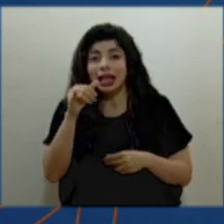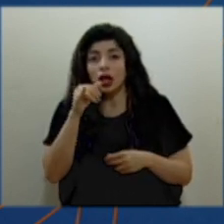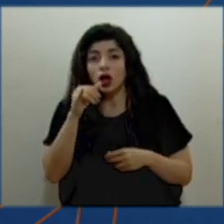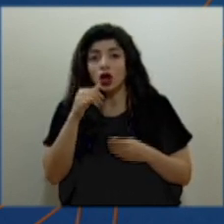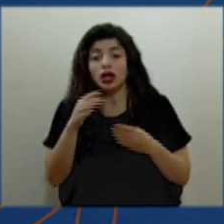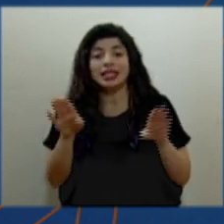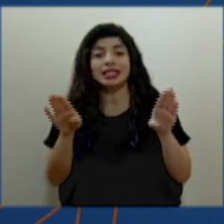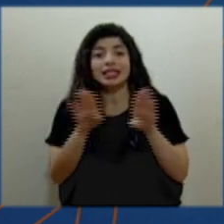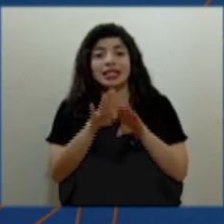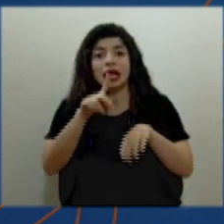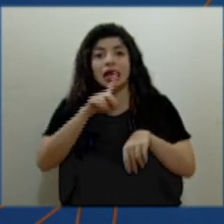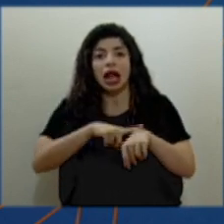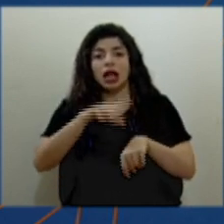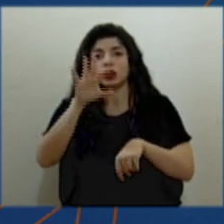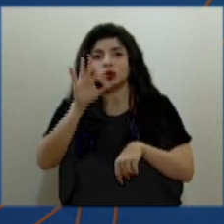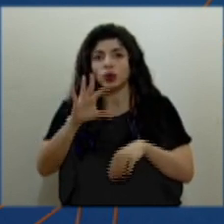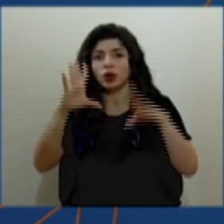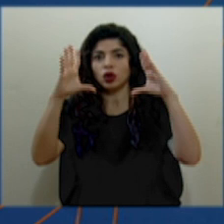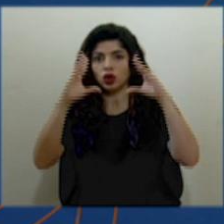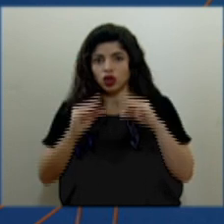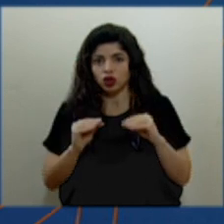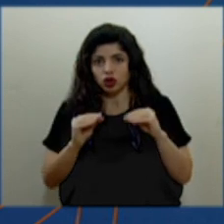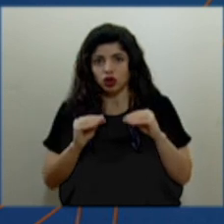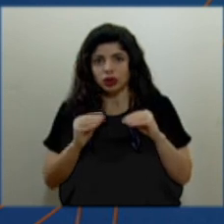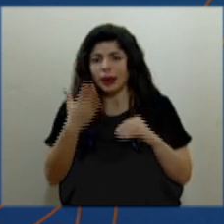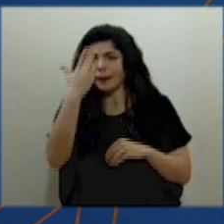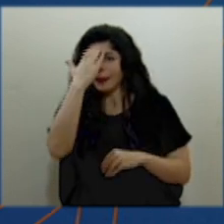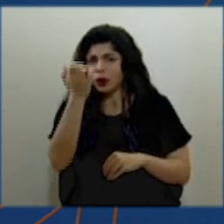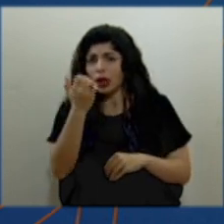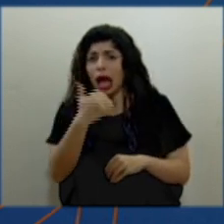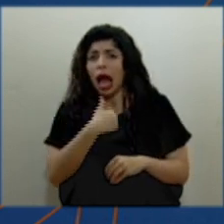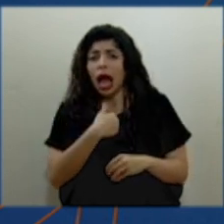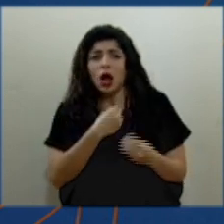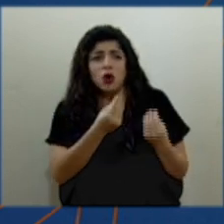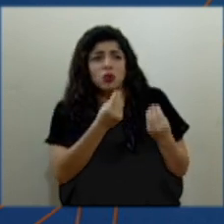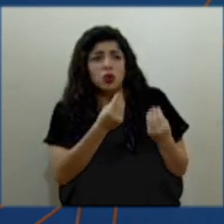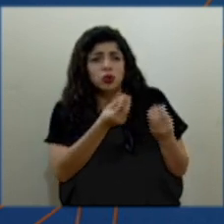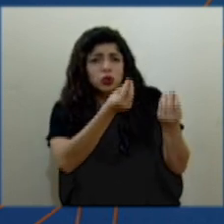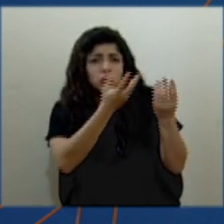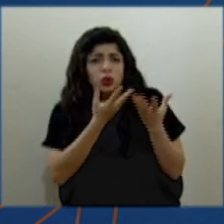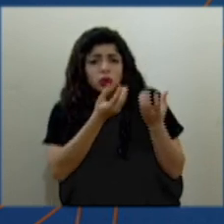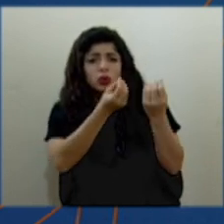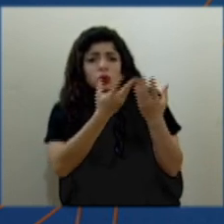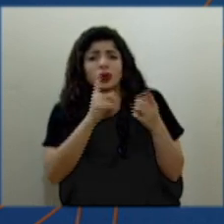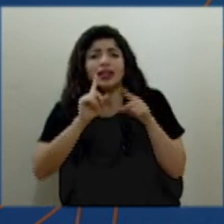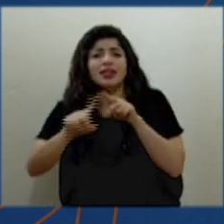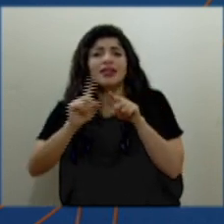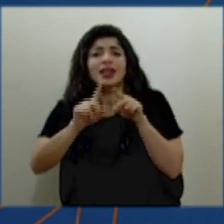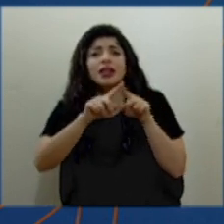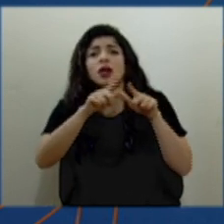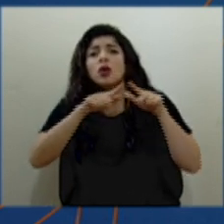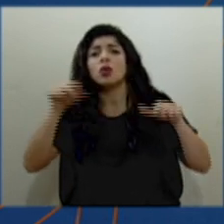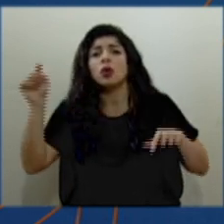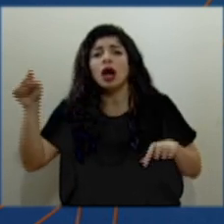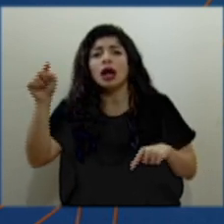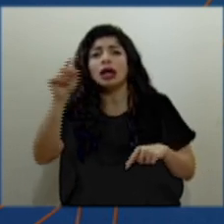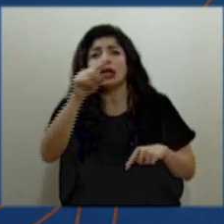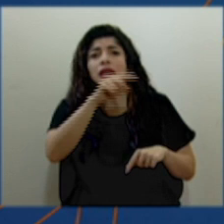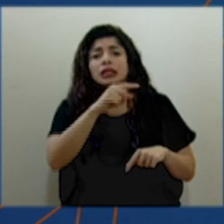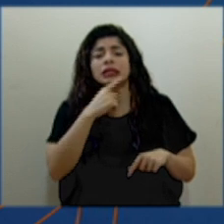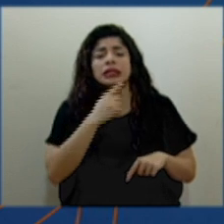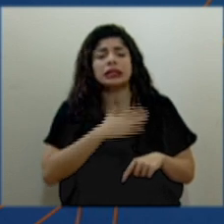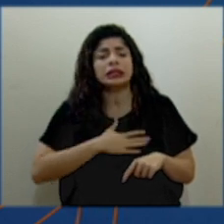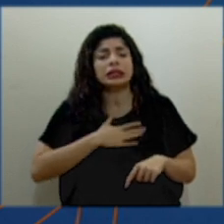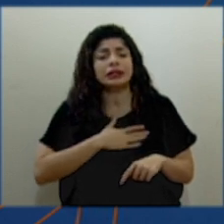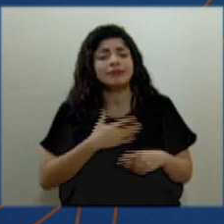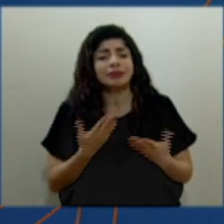a cerrar a partir de las 9 de la noche, y esto es básicamente porque tenemos múltiples reportes en diferentes partes del país que